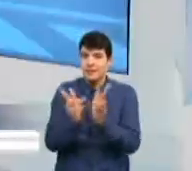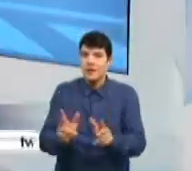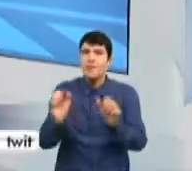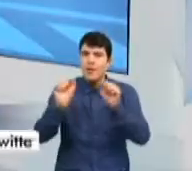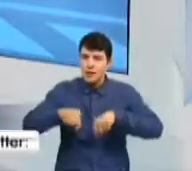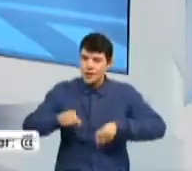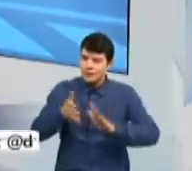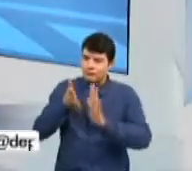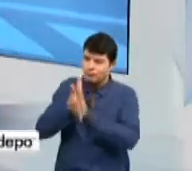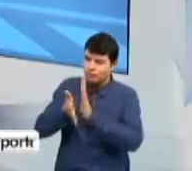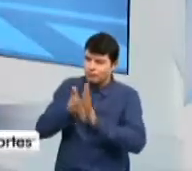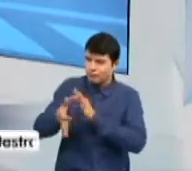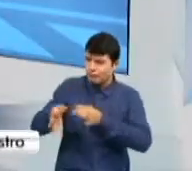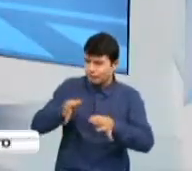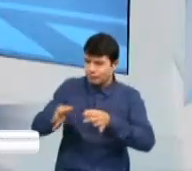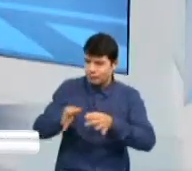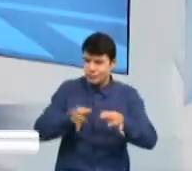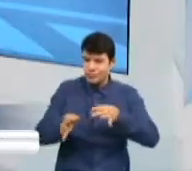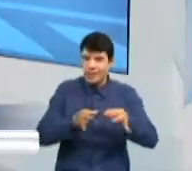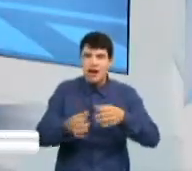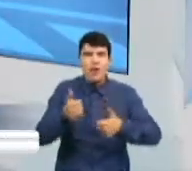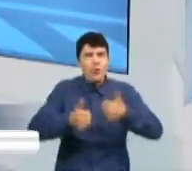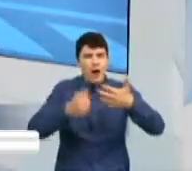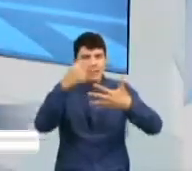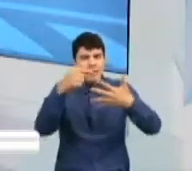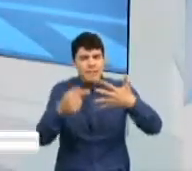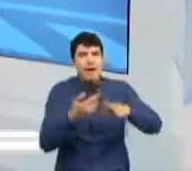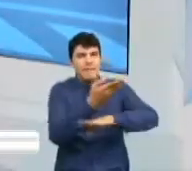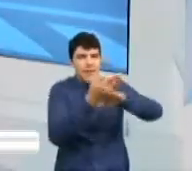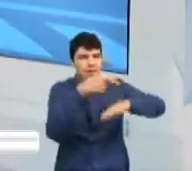socializar los temas y el pliego de peticiones que tienen con el gobierno